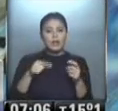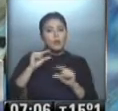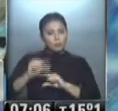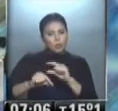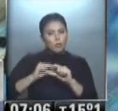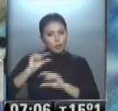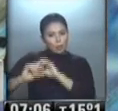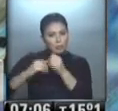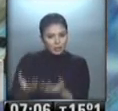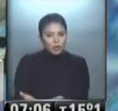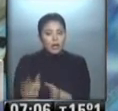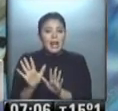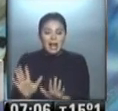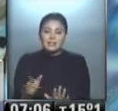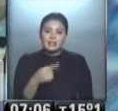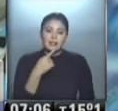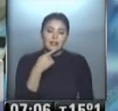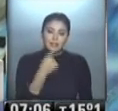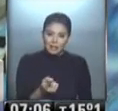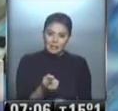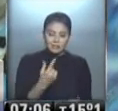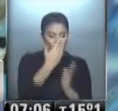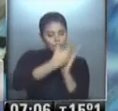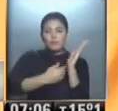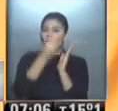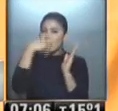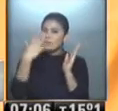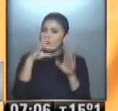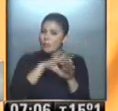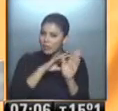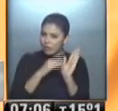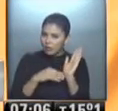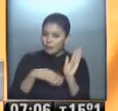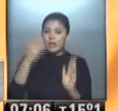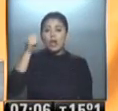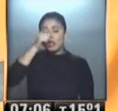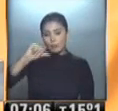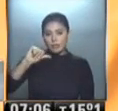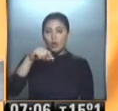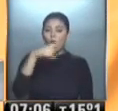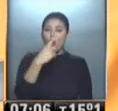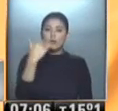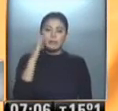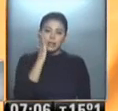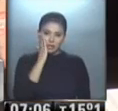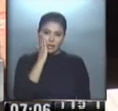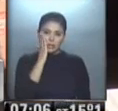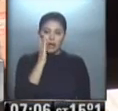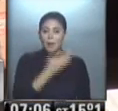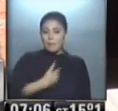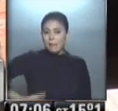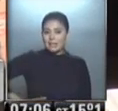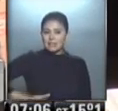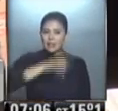constante señala el parte médico luego de las 13 30 del domingo la presidenta dejó la clínica en